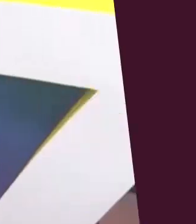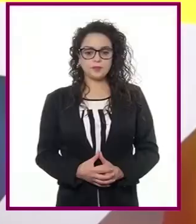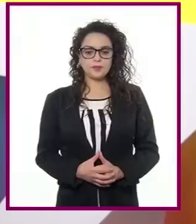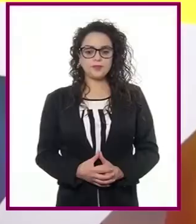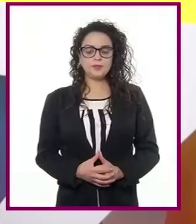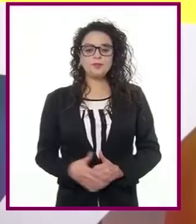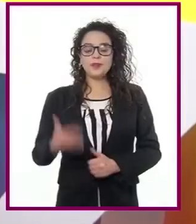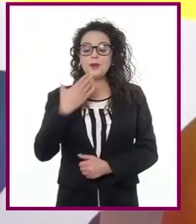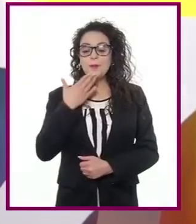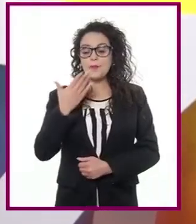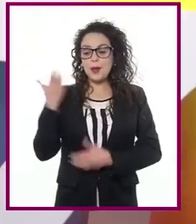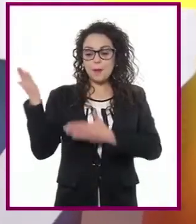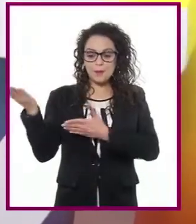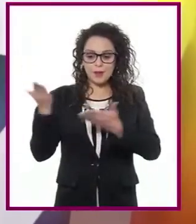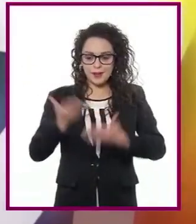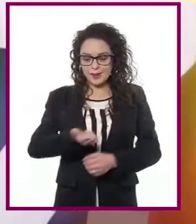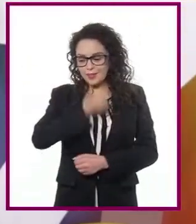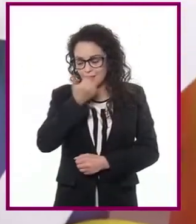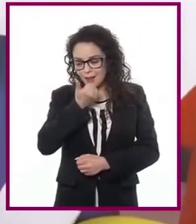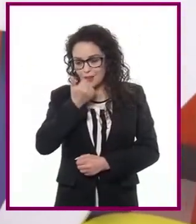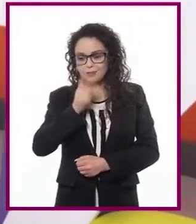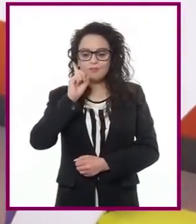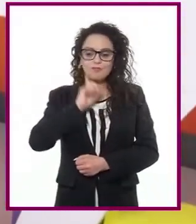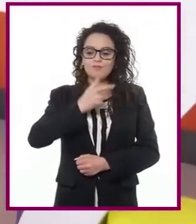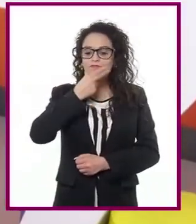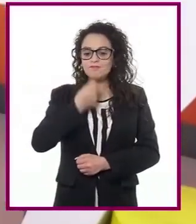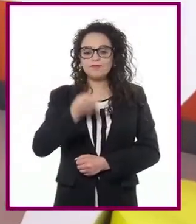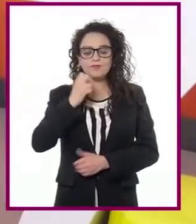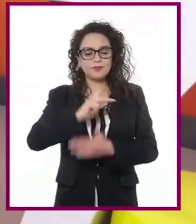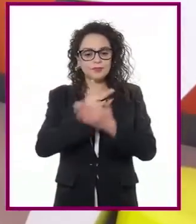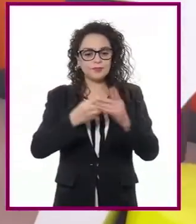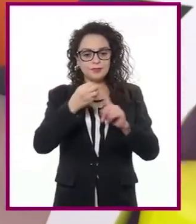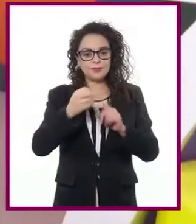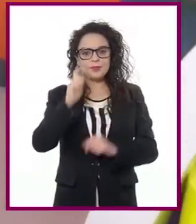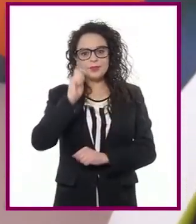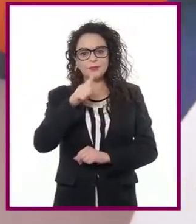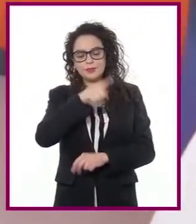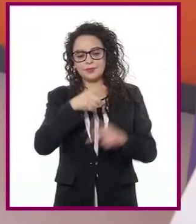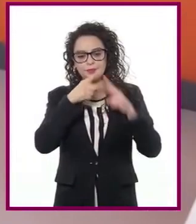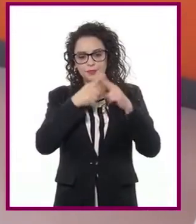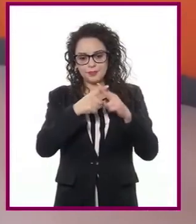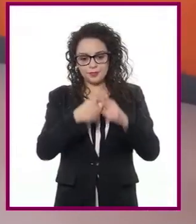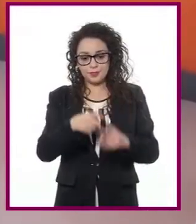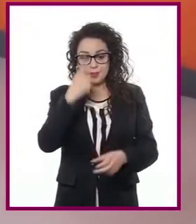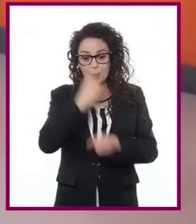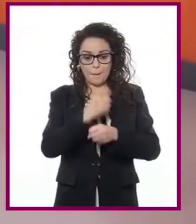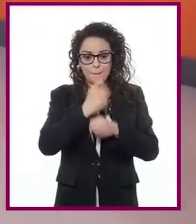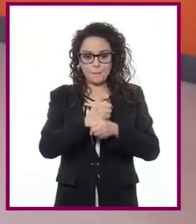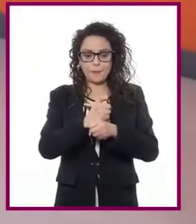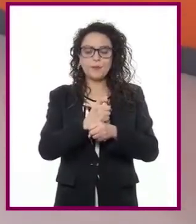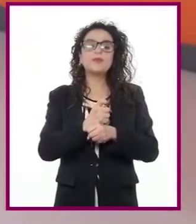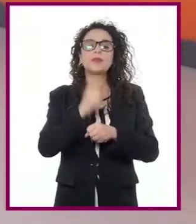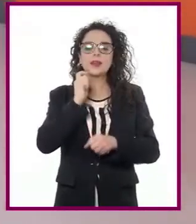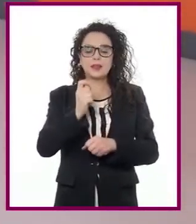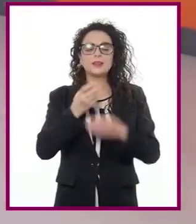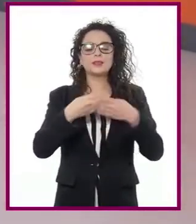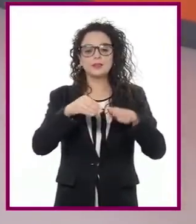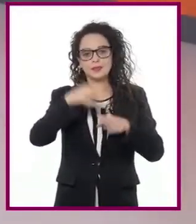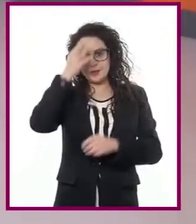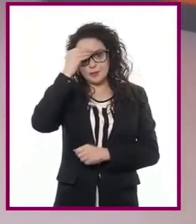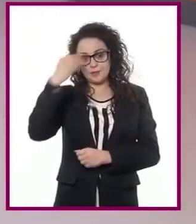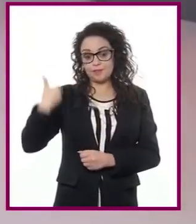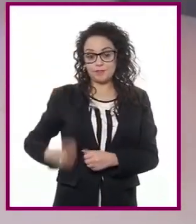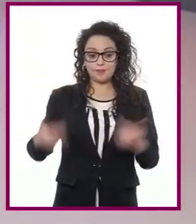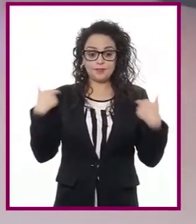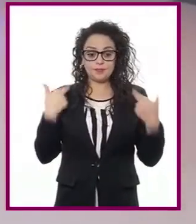Les doy la más cordial bienvenida, alumnas y alumnos, a una sesión más de Matemáticas para primer grado de Aprende en Casa. Soy la profesora Irina